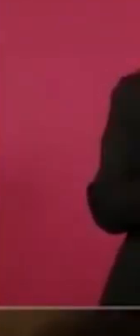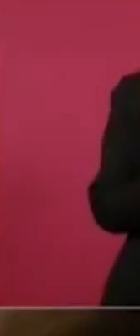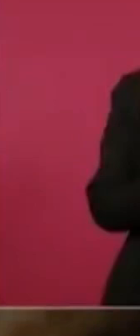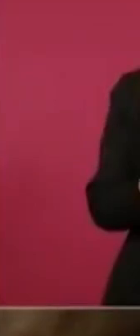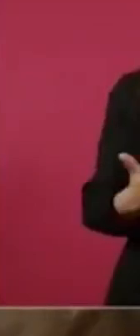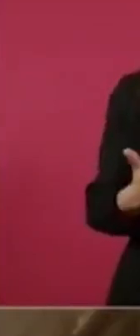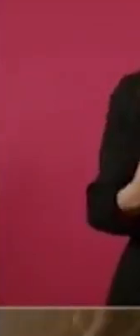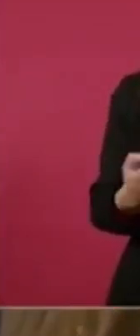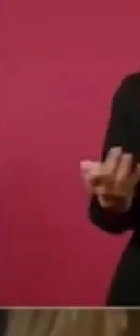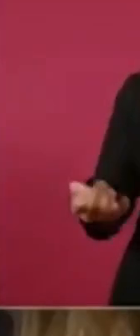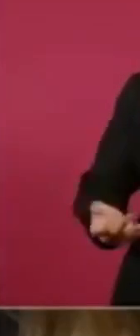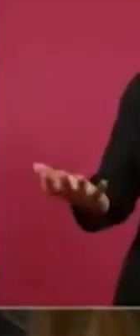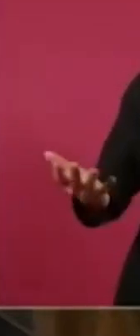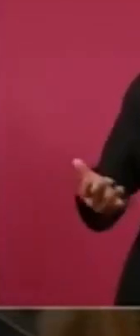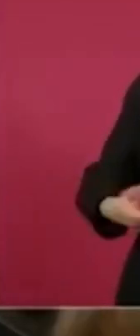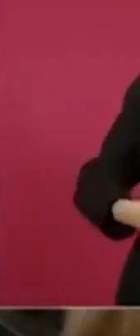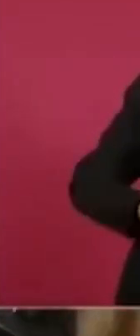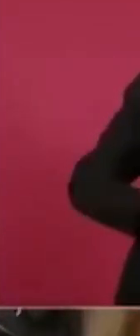Préstame.